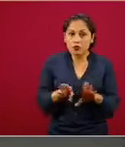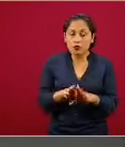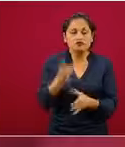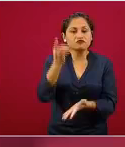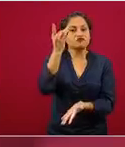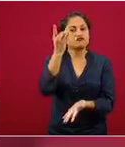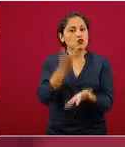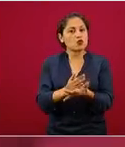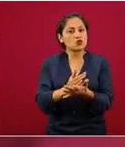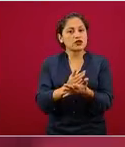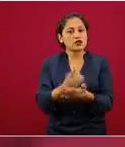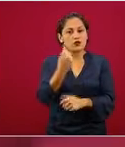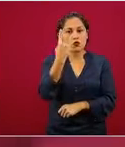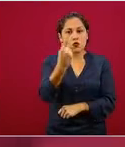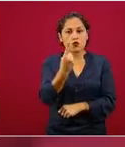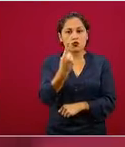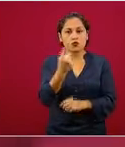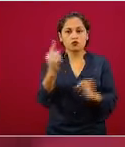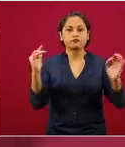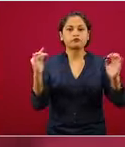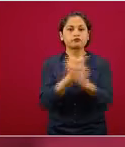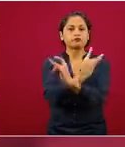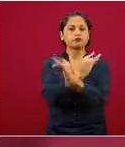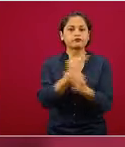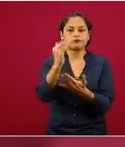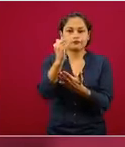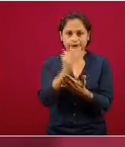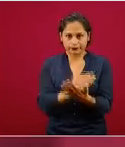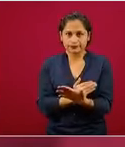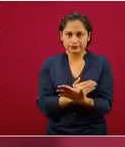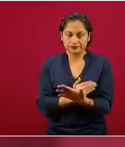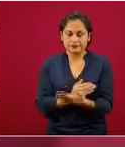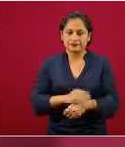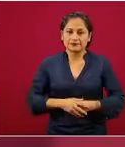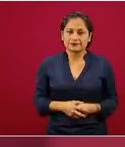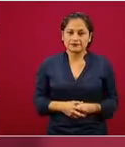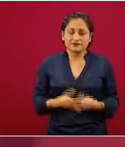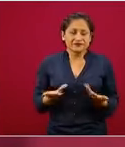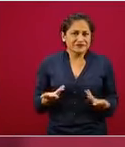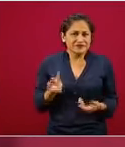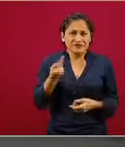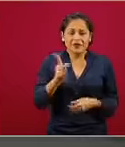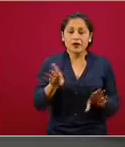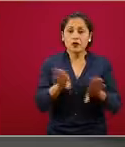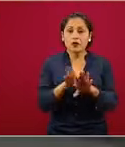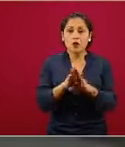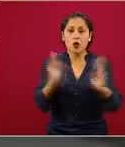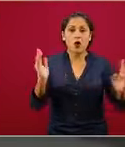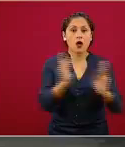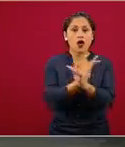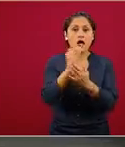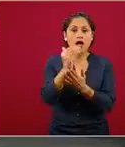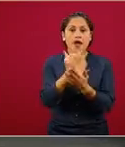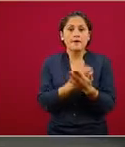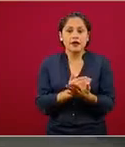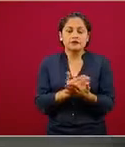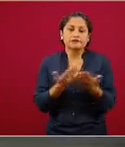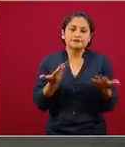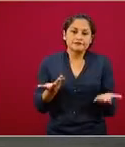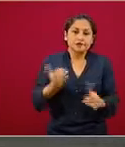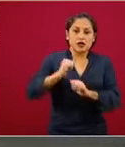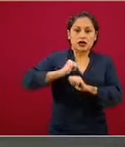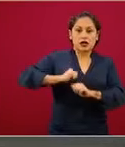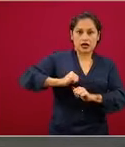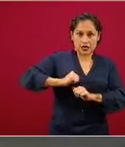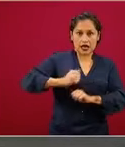reducir la movilidad. Para reducir la movilidad se toman una serie de disposiciones por parte de la autoridad